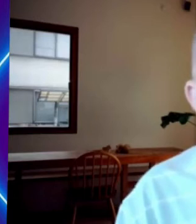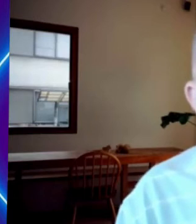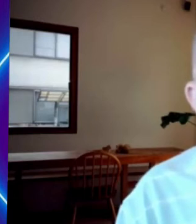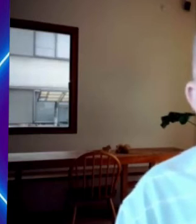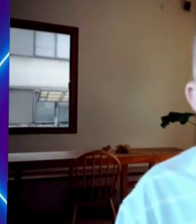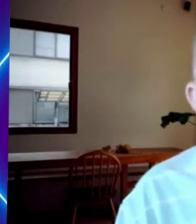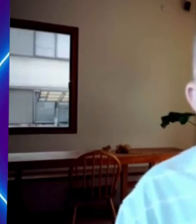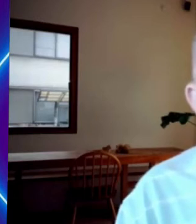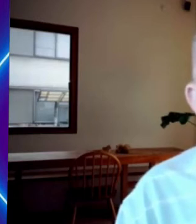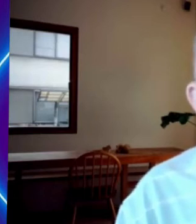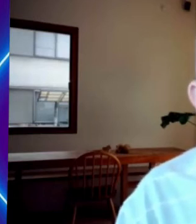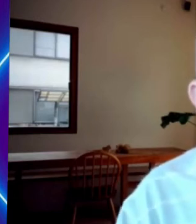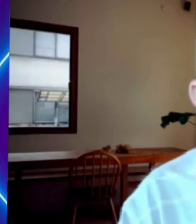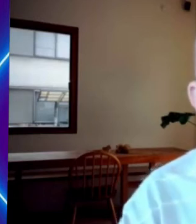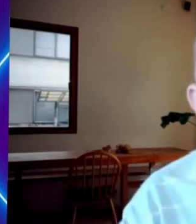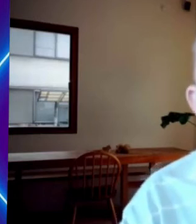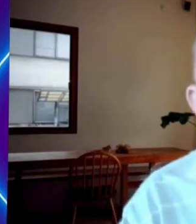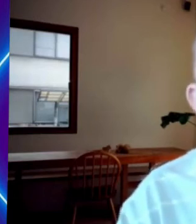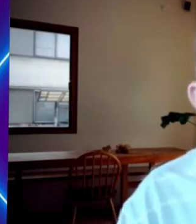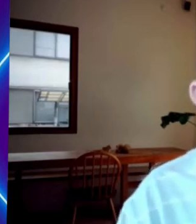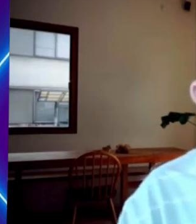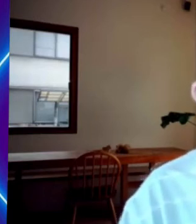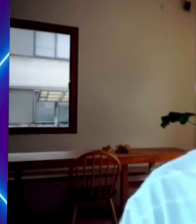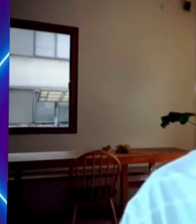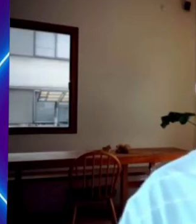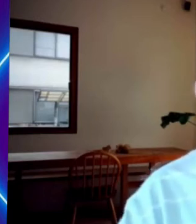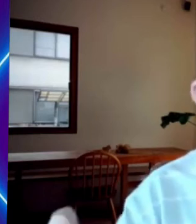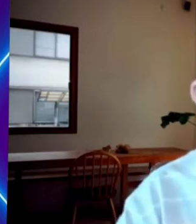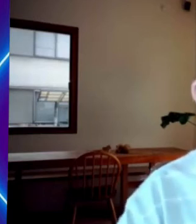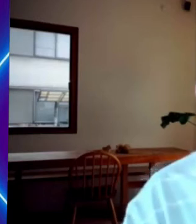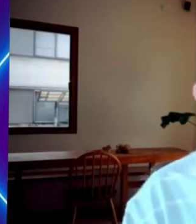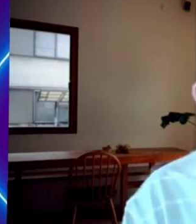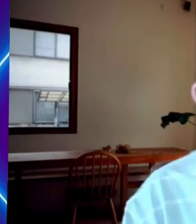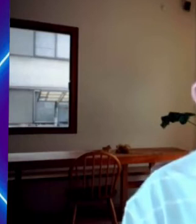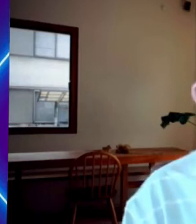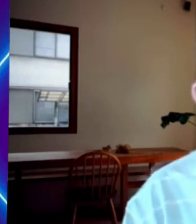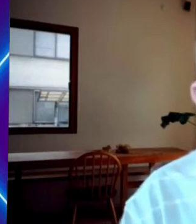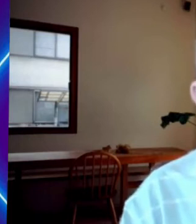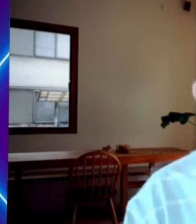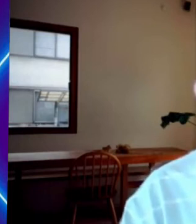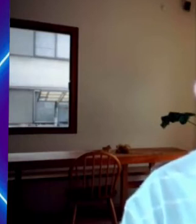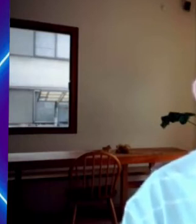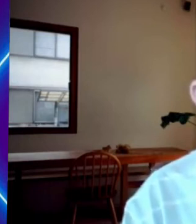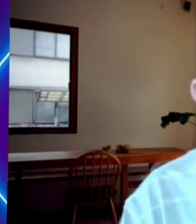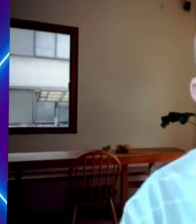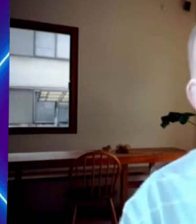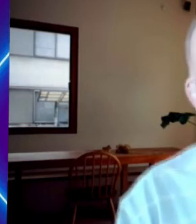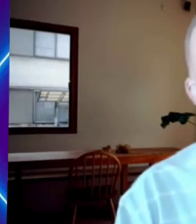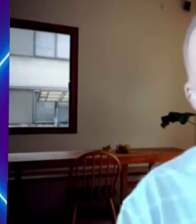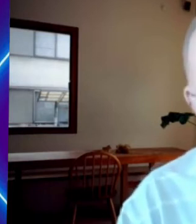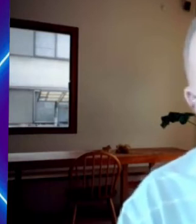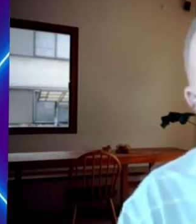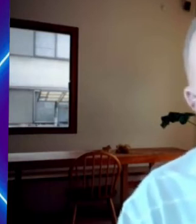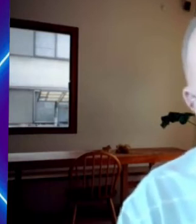¿Está? Sí, totalmente. Entonces, acá lo que creo que todo eso demuestra que hay certeza que para diciembre va a haber argentinos